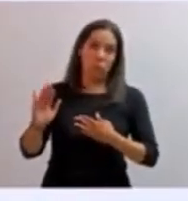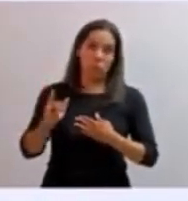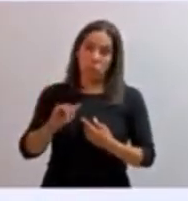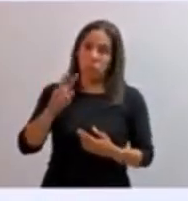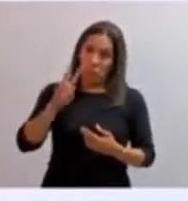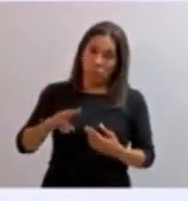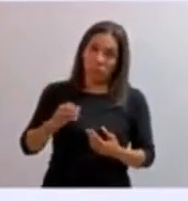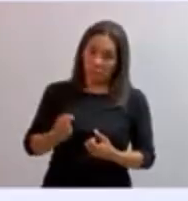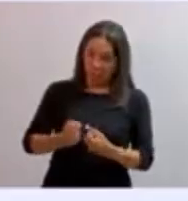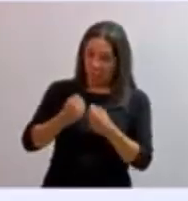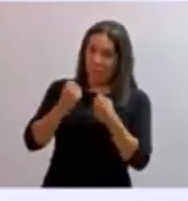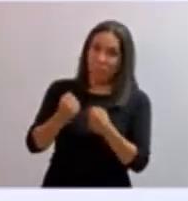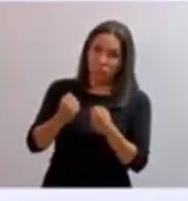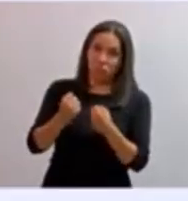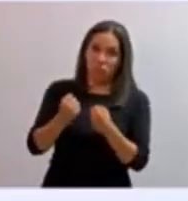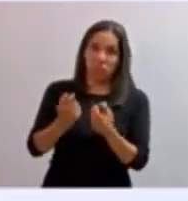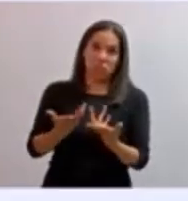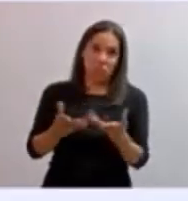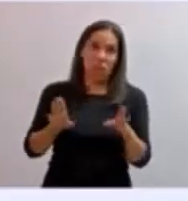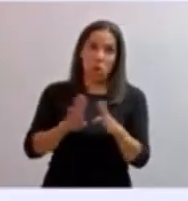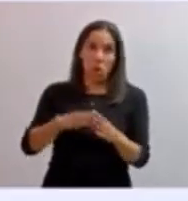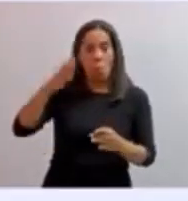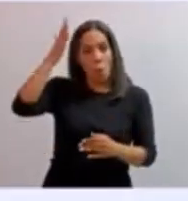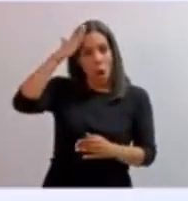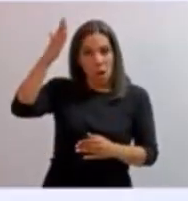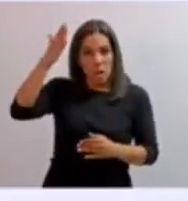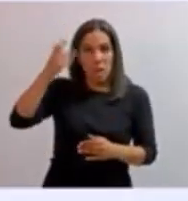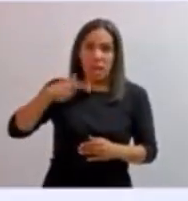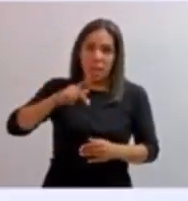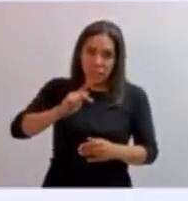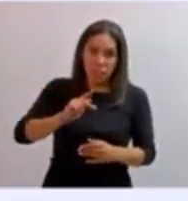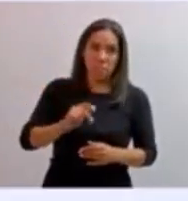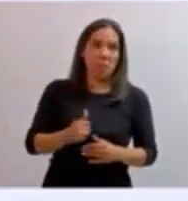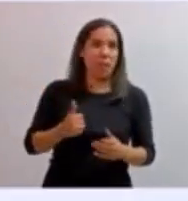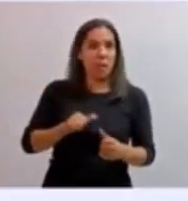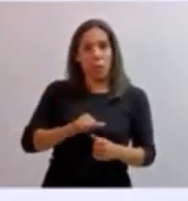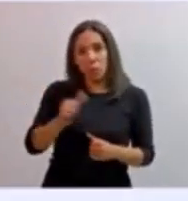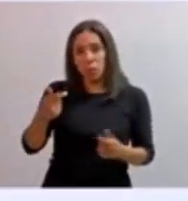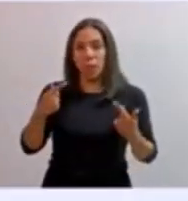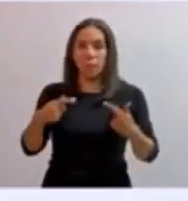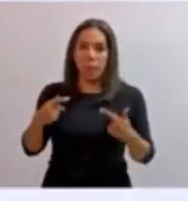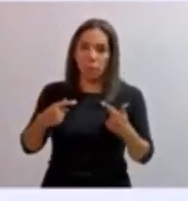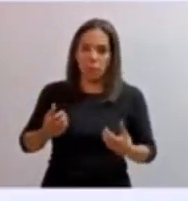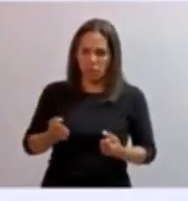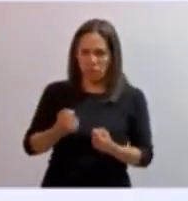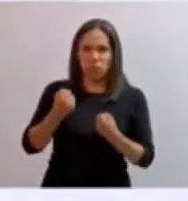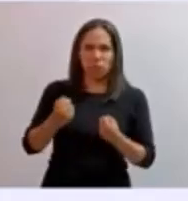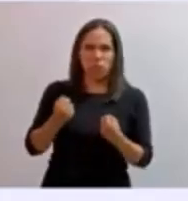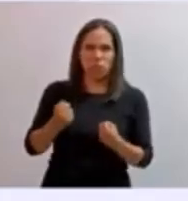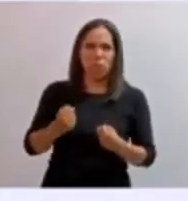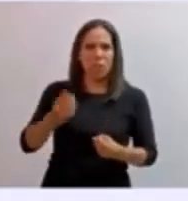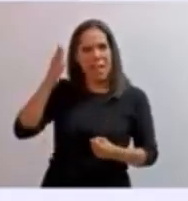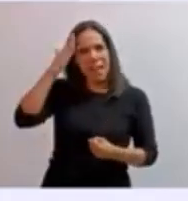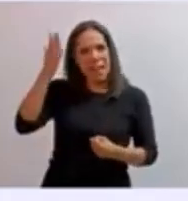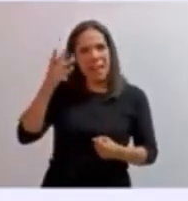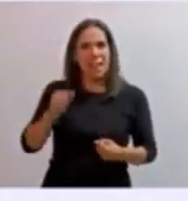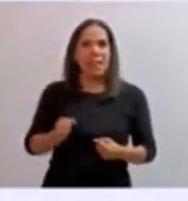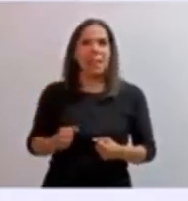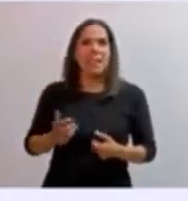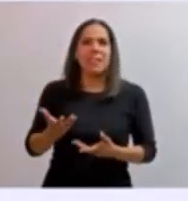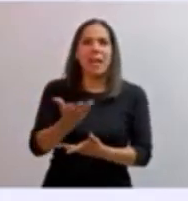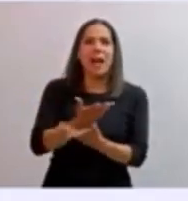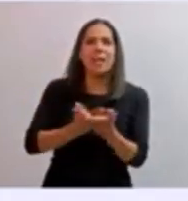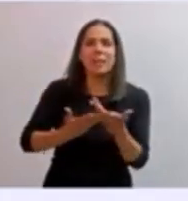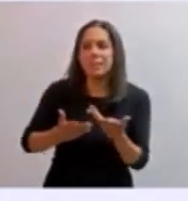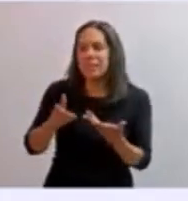de fortalecer a los directores en su liderazgo hacia un liderazgo sostenido, un liderazgo que también